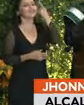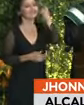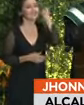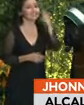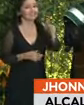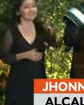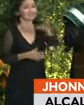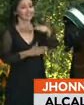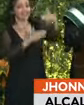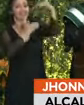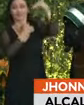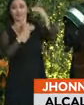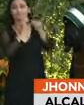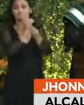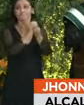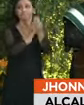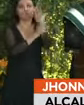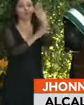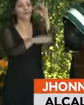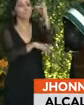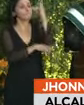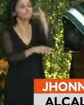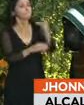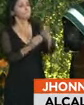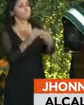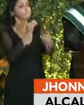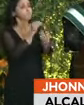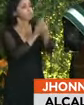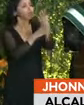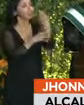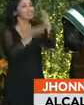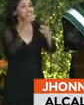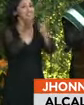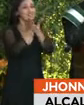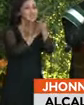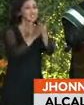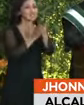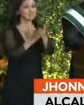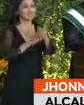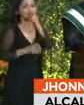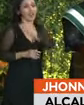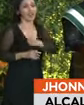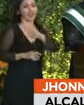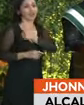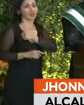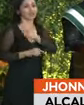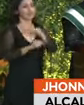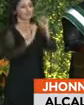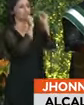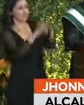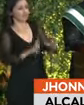Entendamos que esta Santa Cruz va a crecer y esta Bolivia va a crecer si de verdad le ponemos actitudes mezquinas.